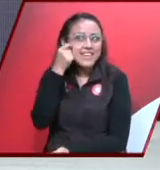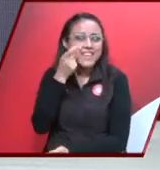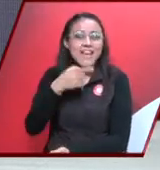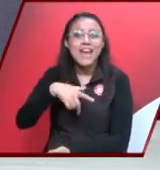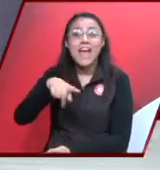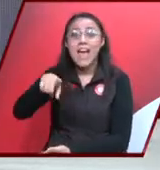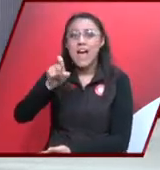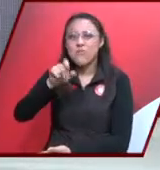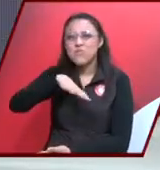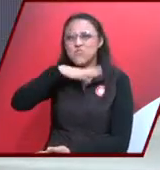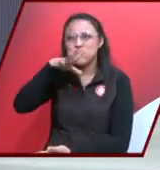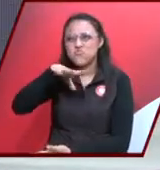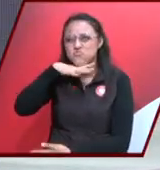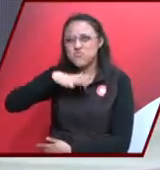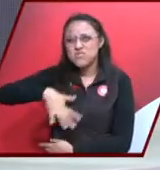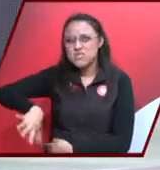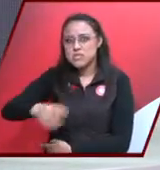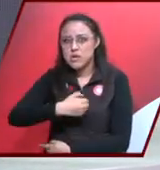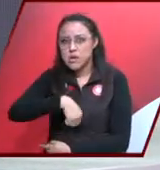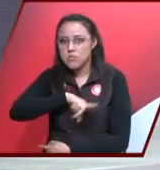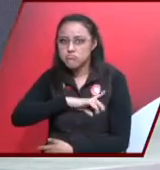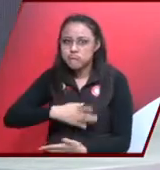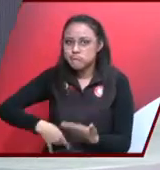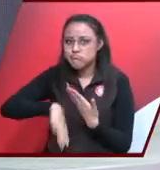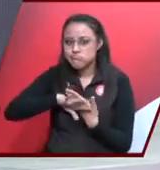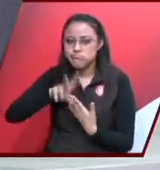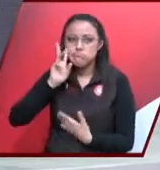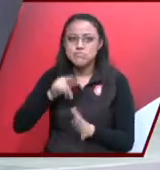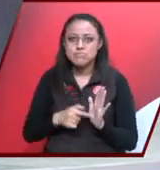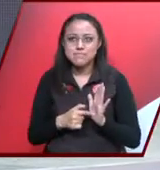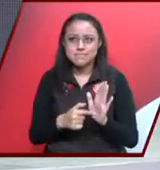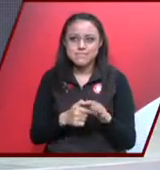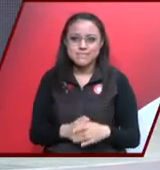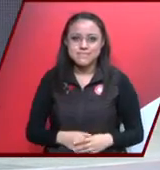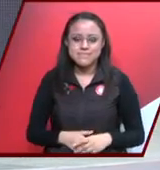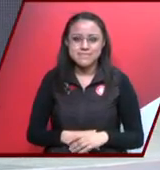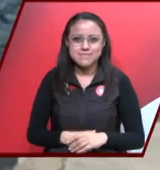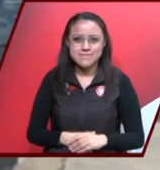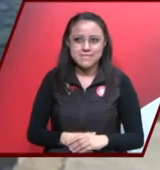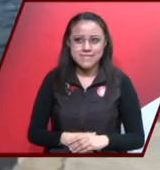Aguas negras acechan su salud. Yanei Ponce.